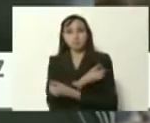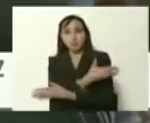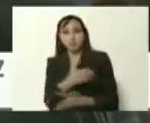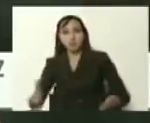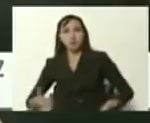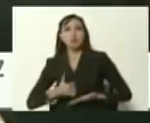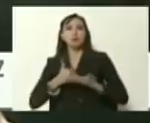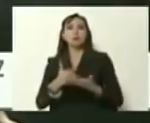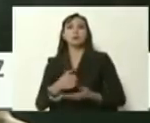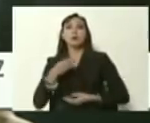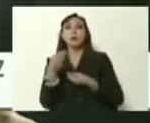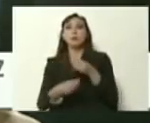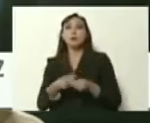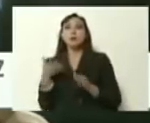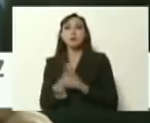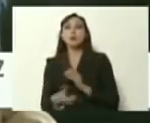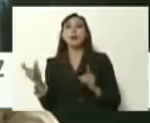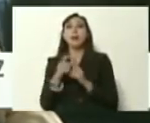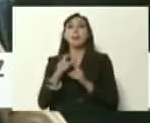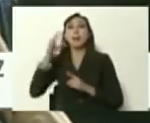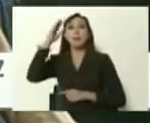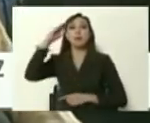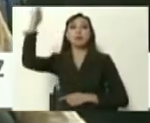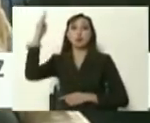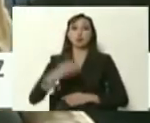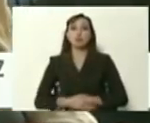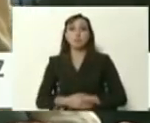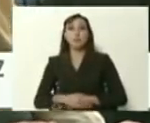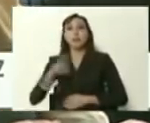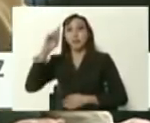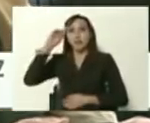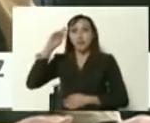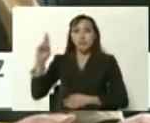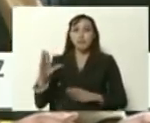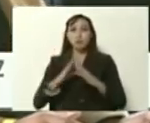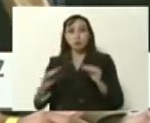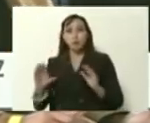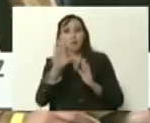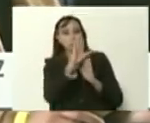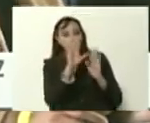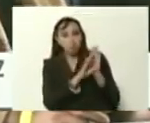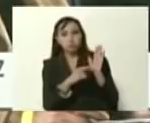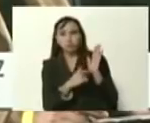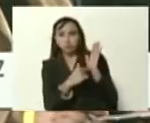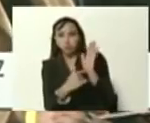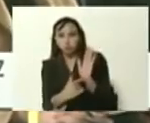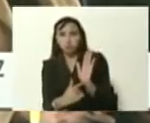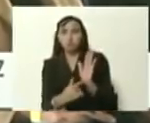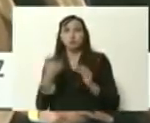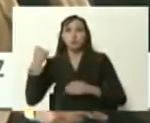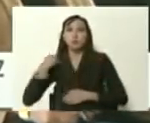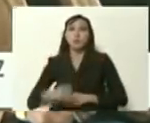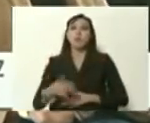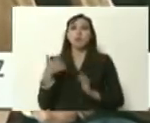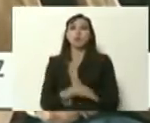de lo que es la palabra de Dios, respetando la Constitución de la República